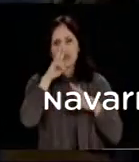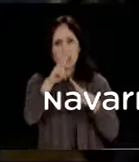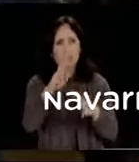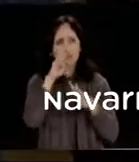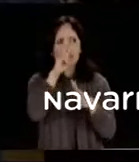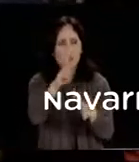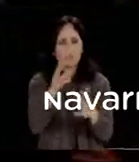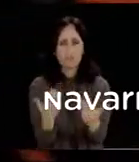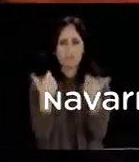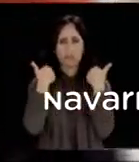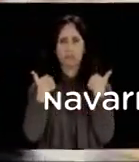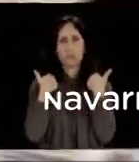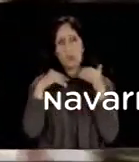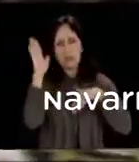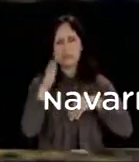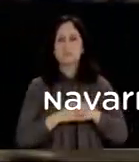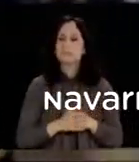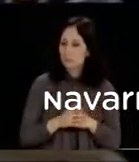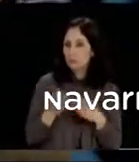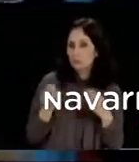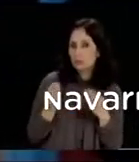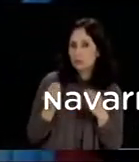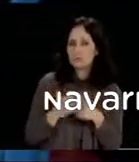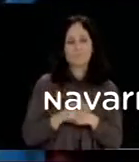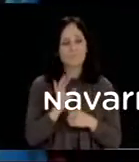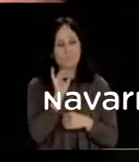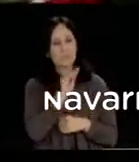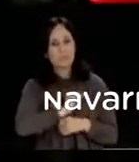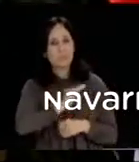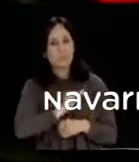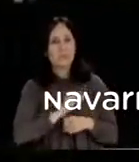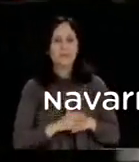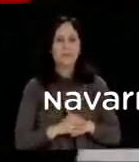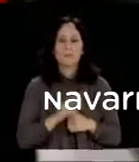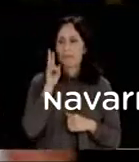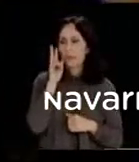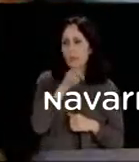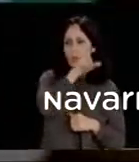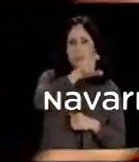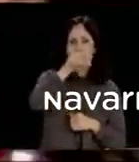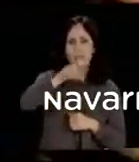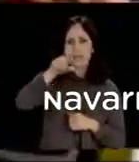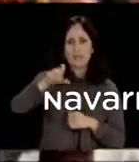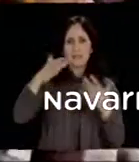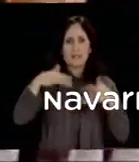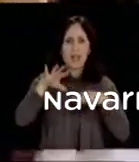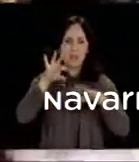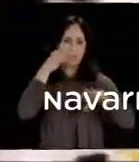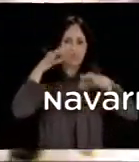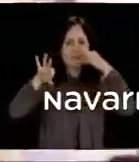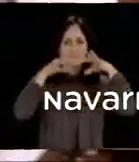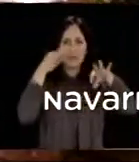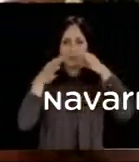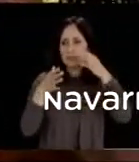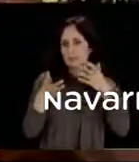sí. O más. Muchos ya, ¿no? Sí, bastantes. Y veo por aquí que la gente está haciéndose el pisco labis final.